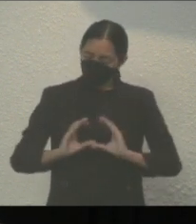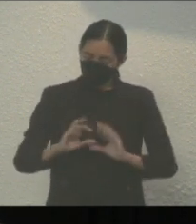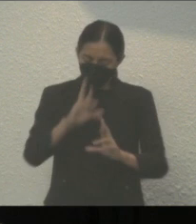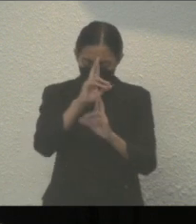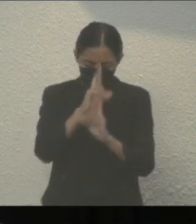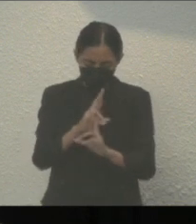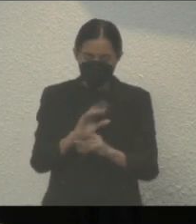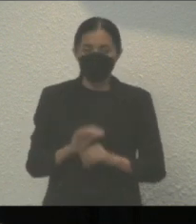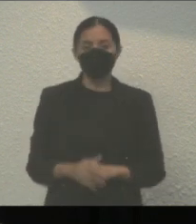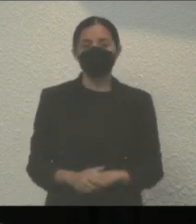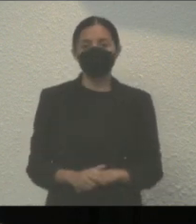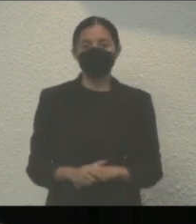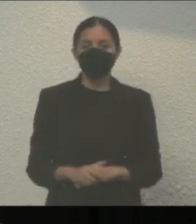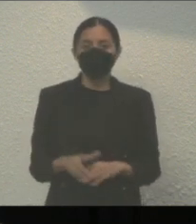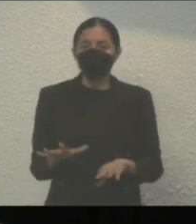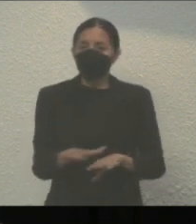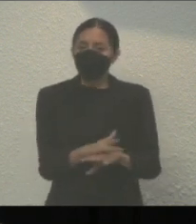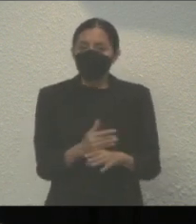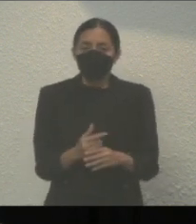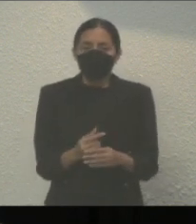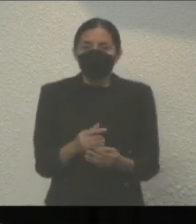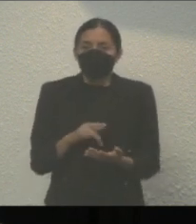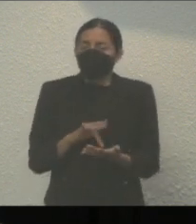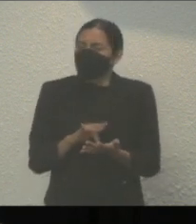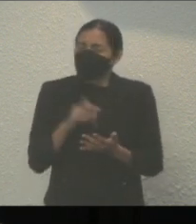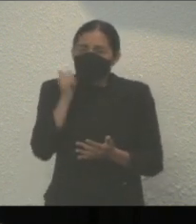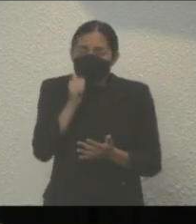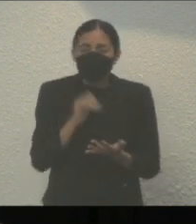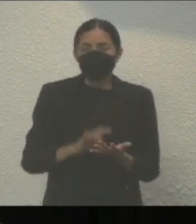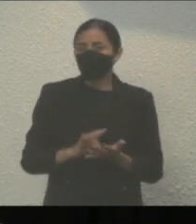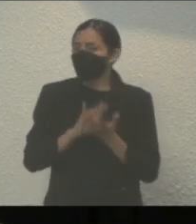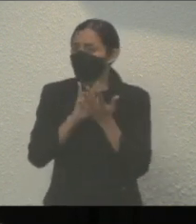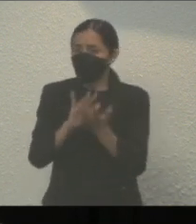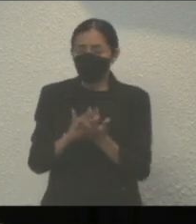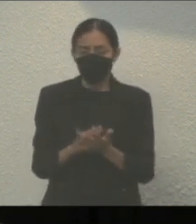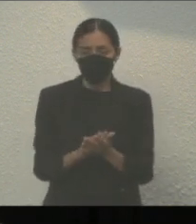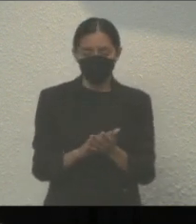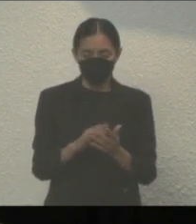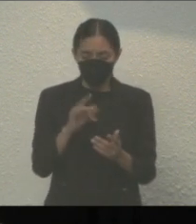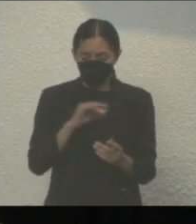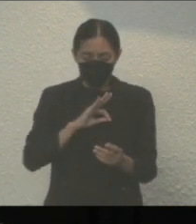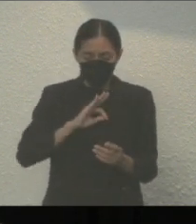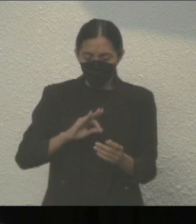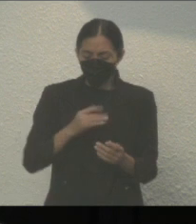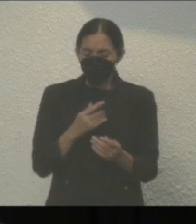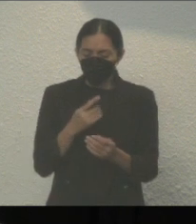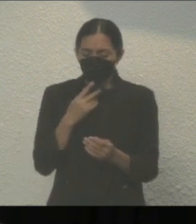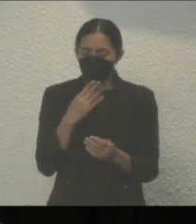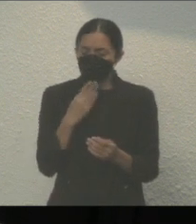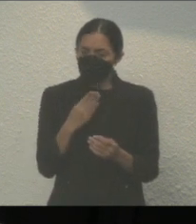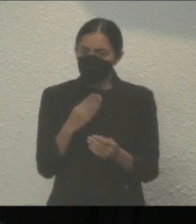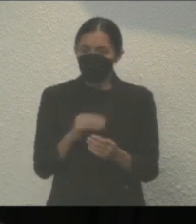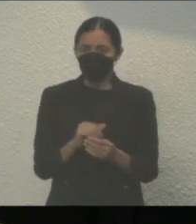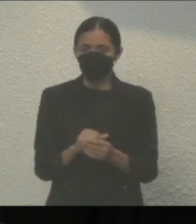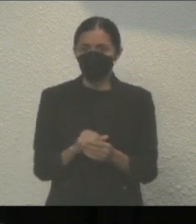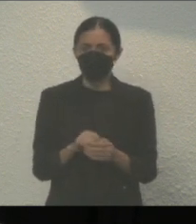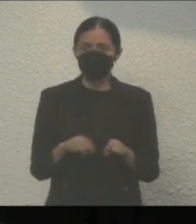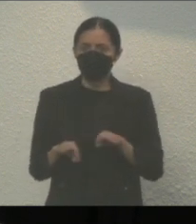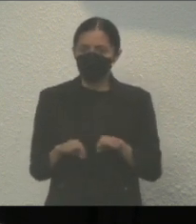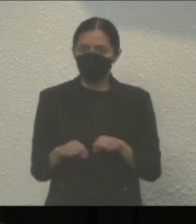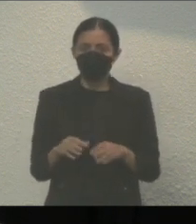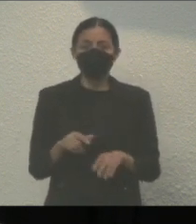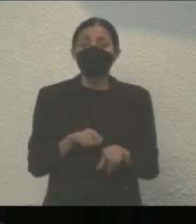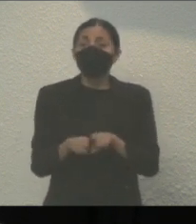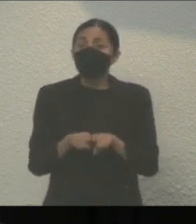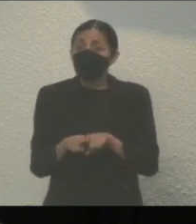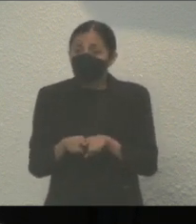respetarme, por ayudarme a tomar las mejores decisiones, tanto laborales como académicas. A mis